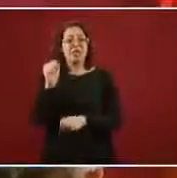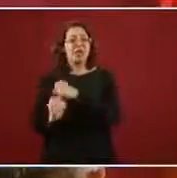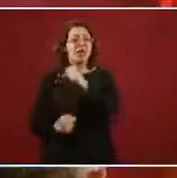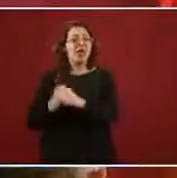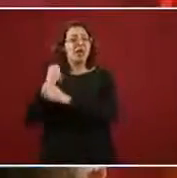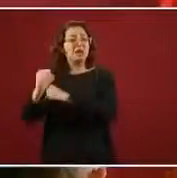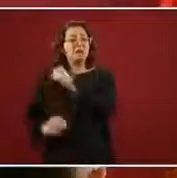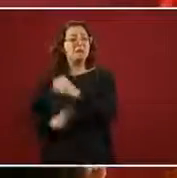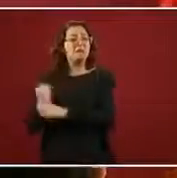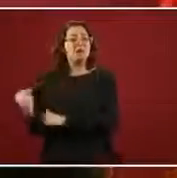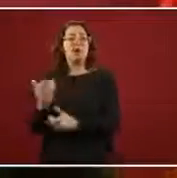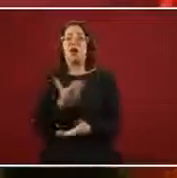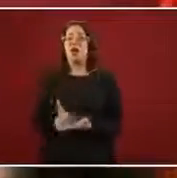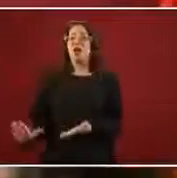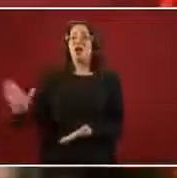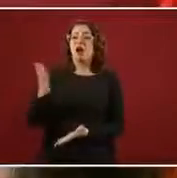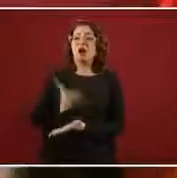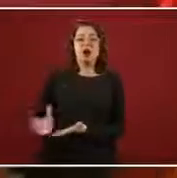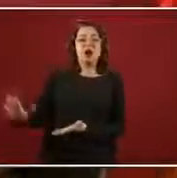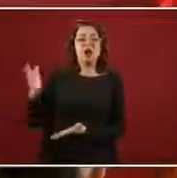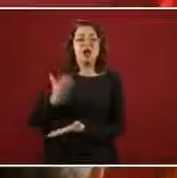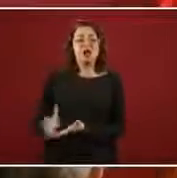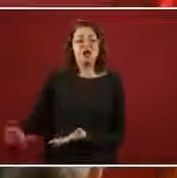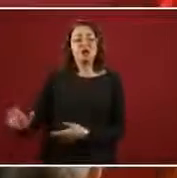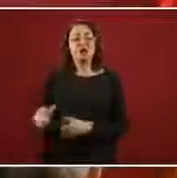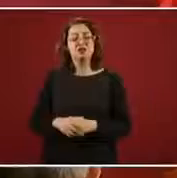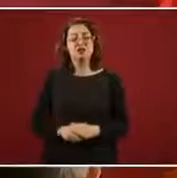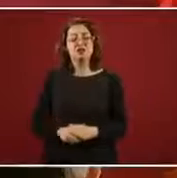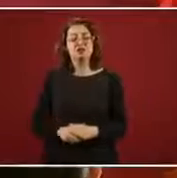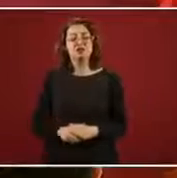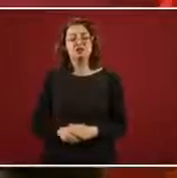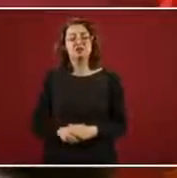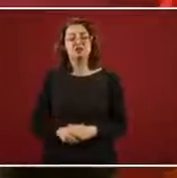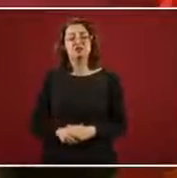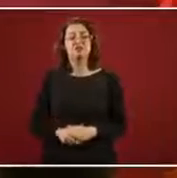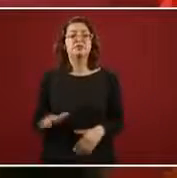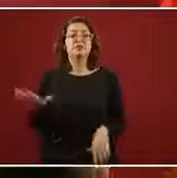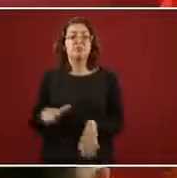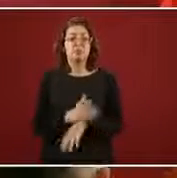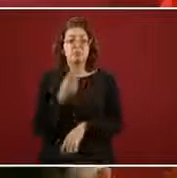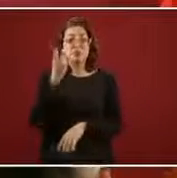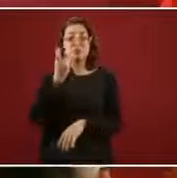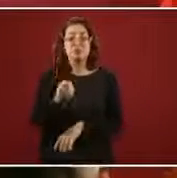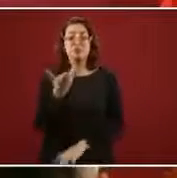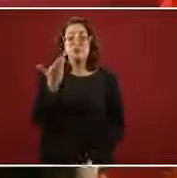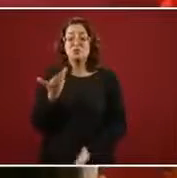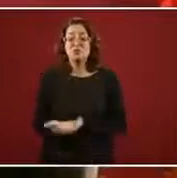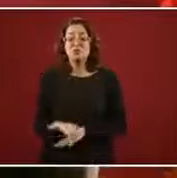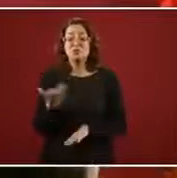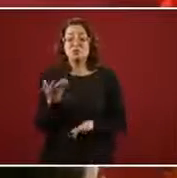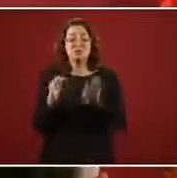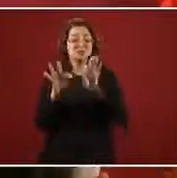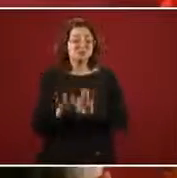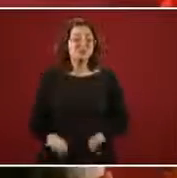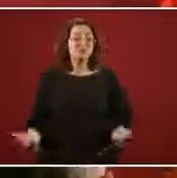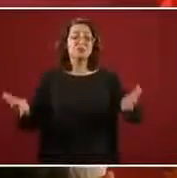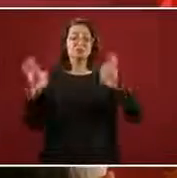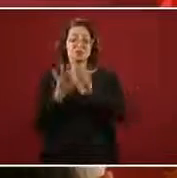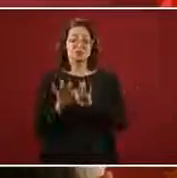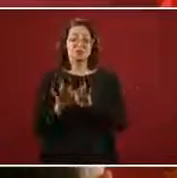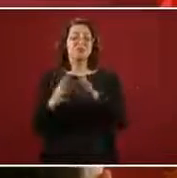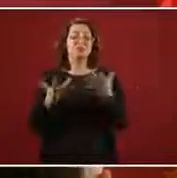el sureste. Entonces, por eso es la importancia de